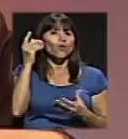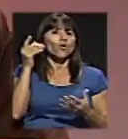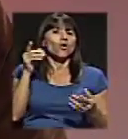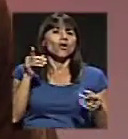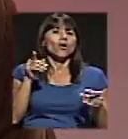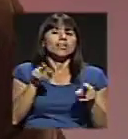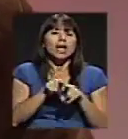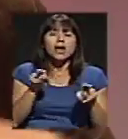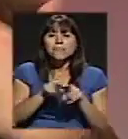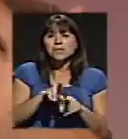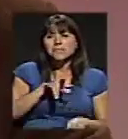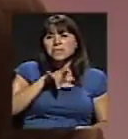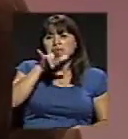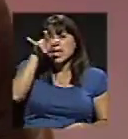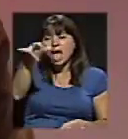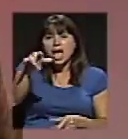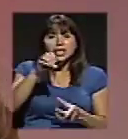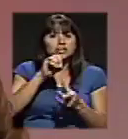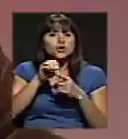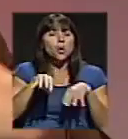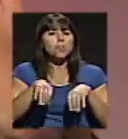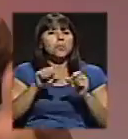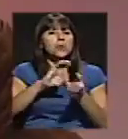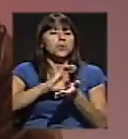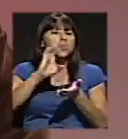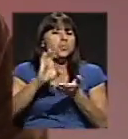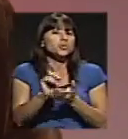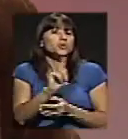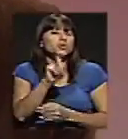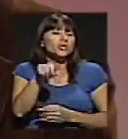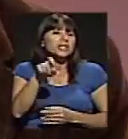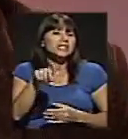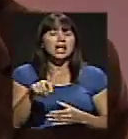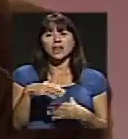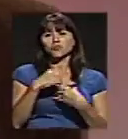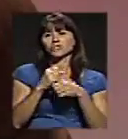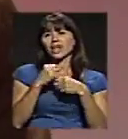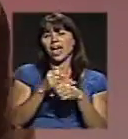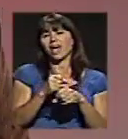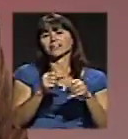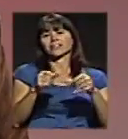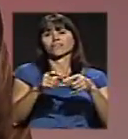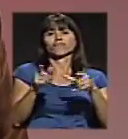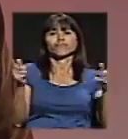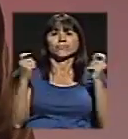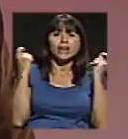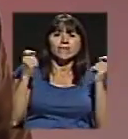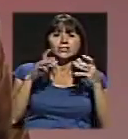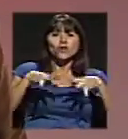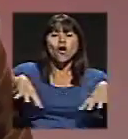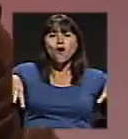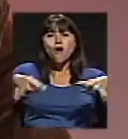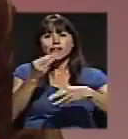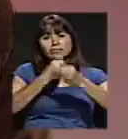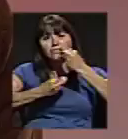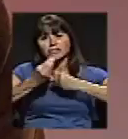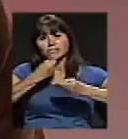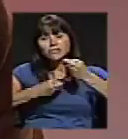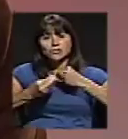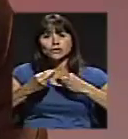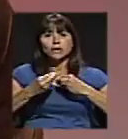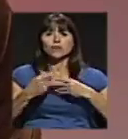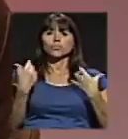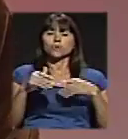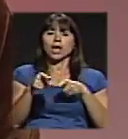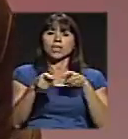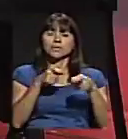viajes, cursos innecesarios, comilonas. Hay un derroche en un sector de la